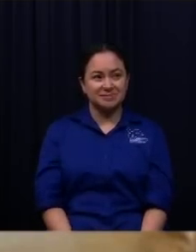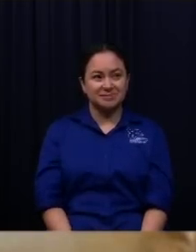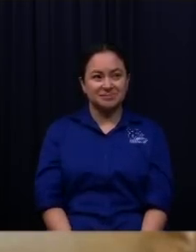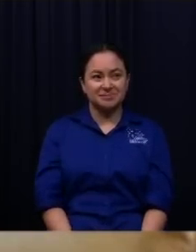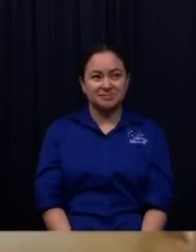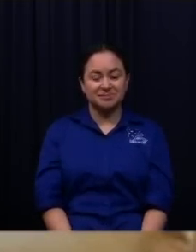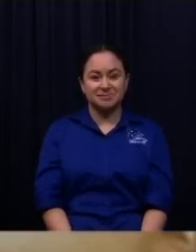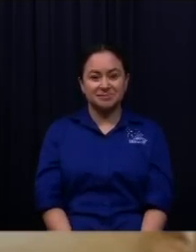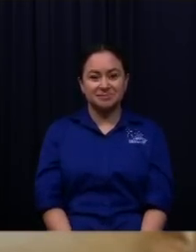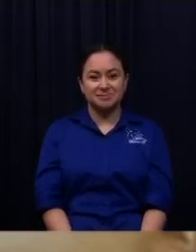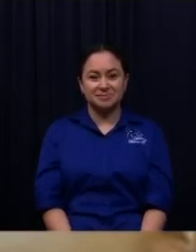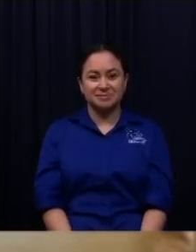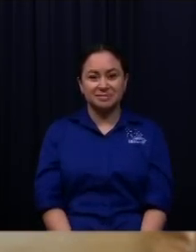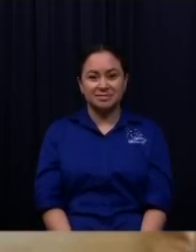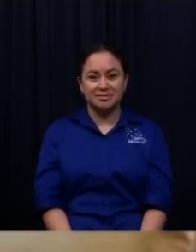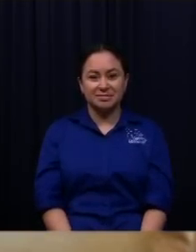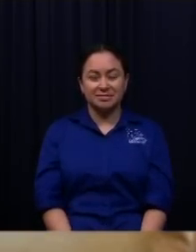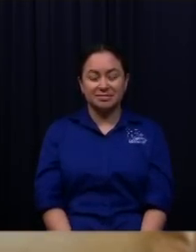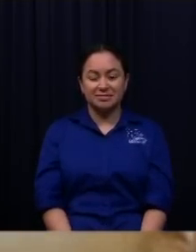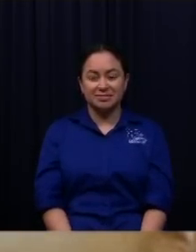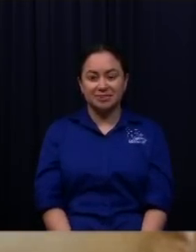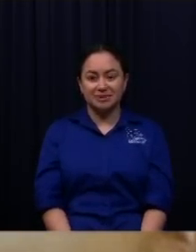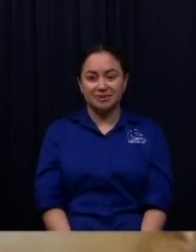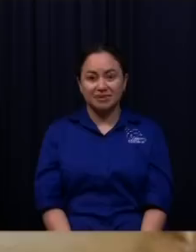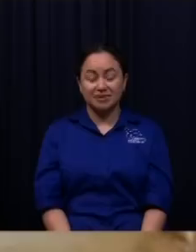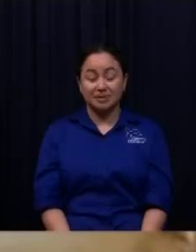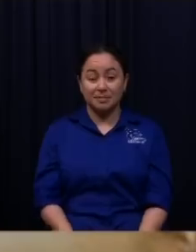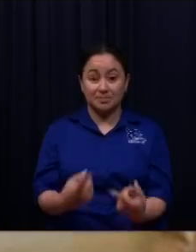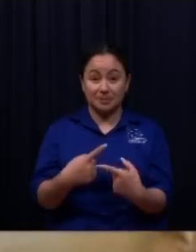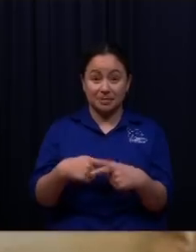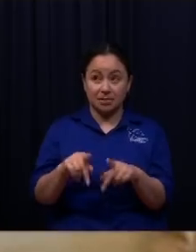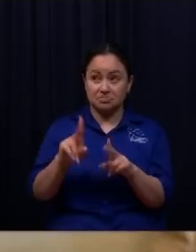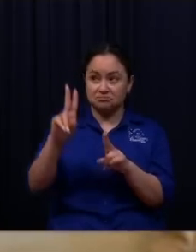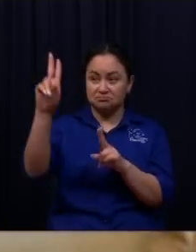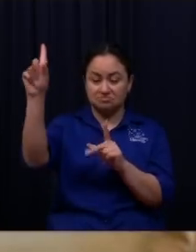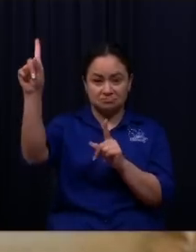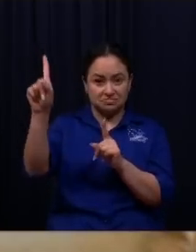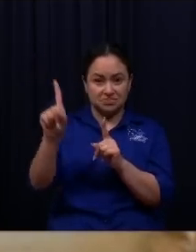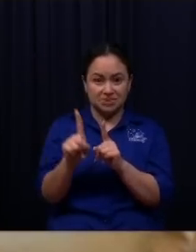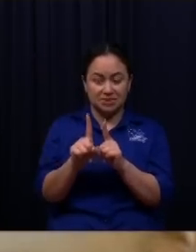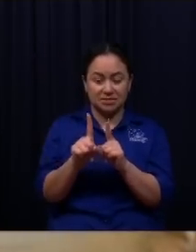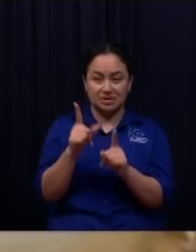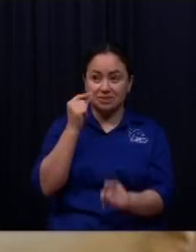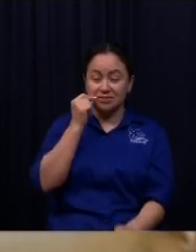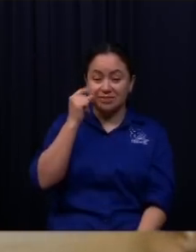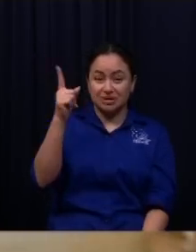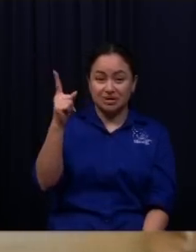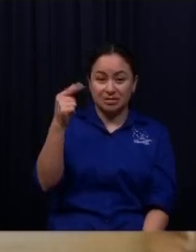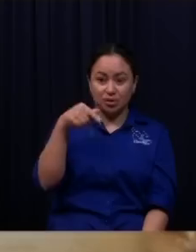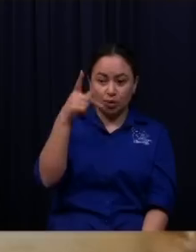Pero y si no viene, yo me desaparezco el 31 de diciembre el otro día.